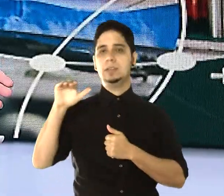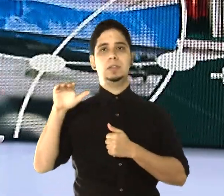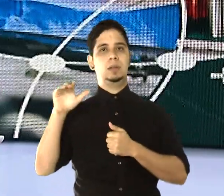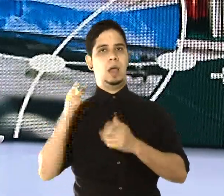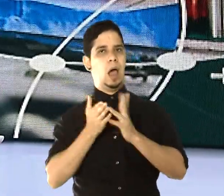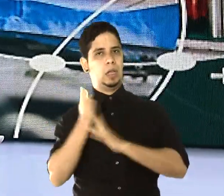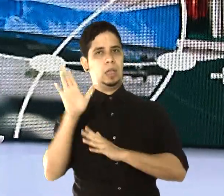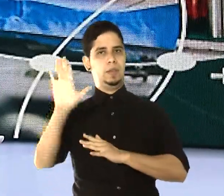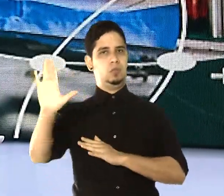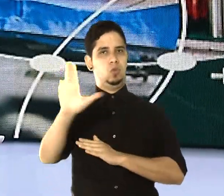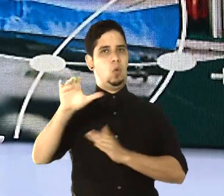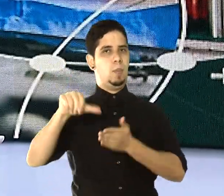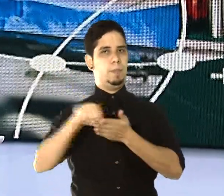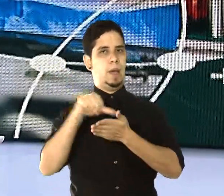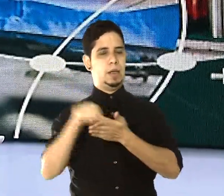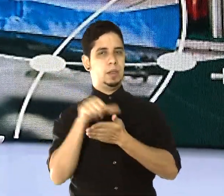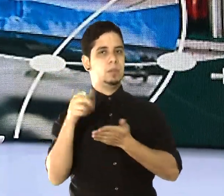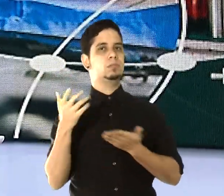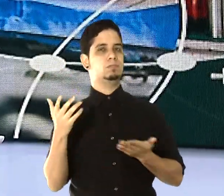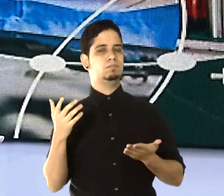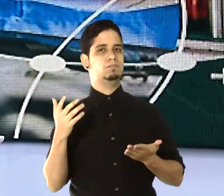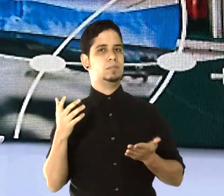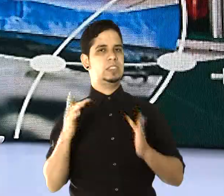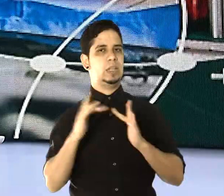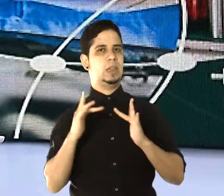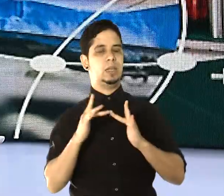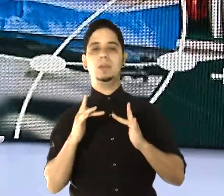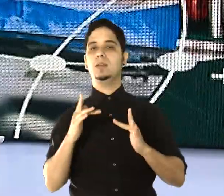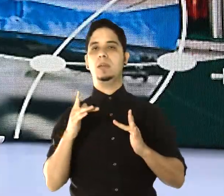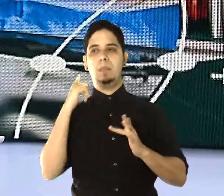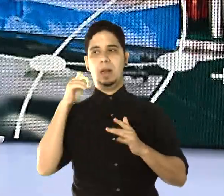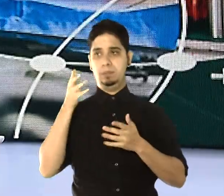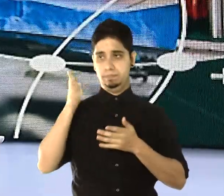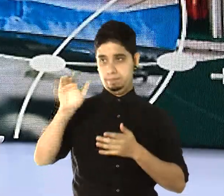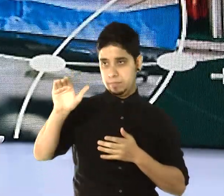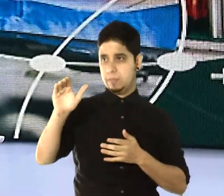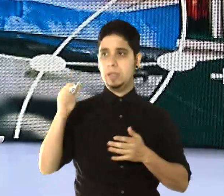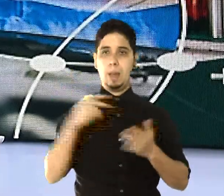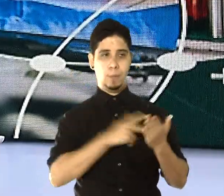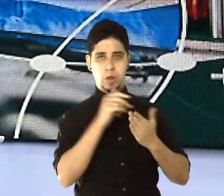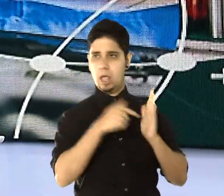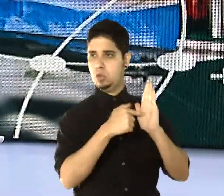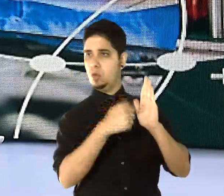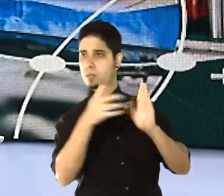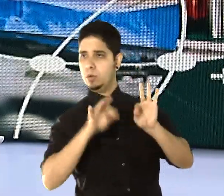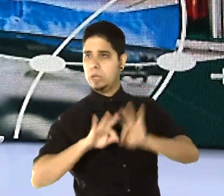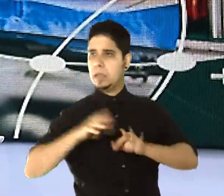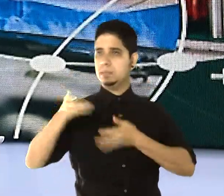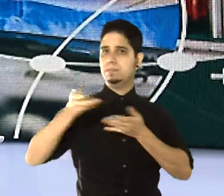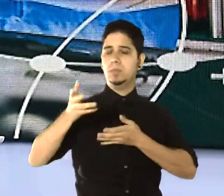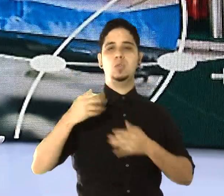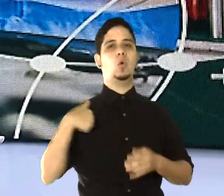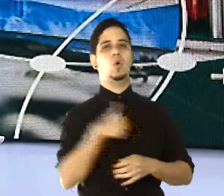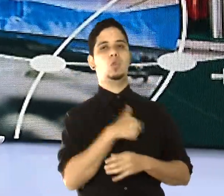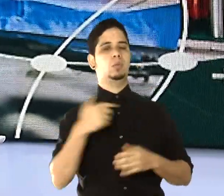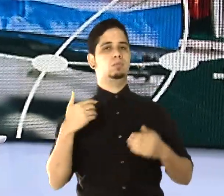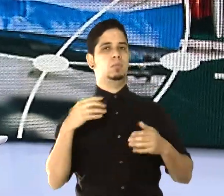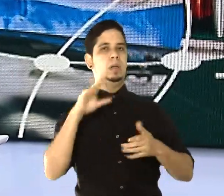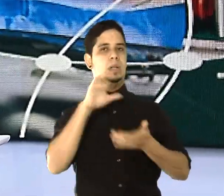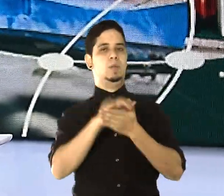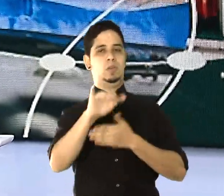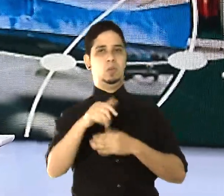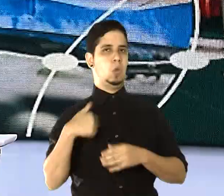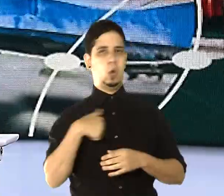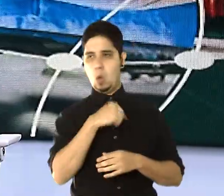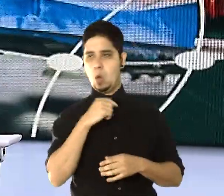sus propias páginas cibernéticas y en un diálogo constante para que los pongan al día de sus propios proyectos. Así que creemos en eso, yo no lo digo por